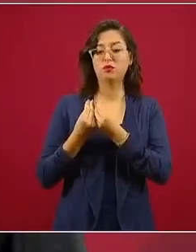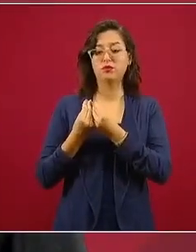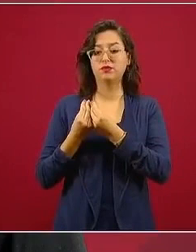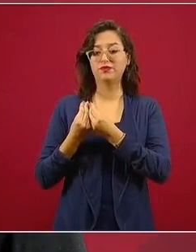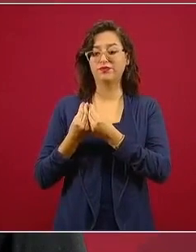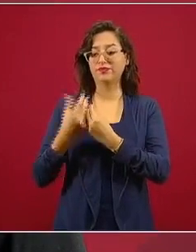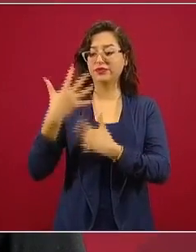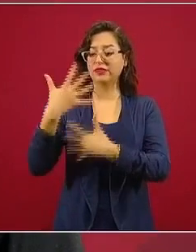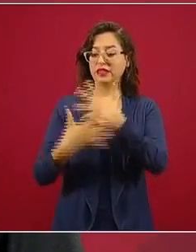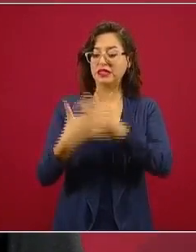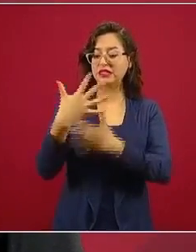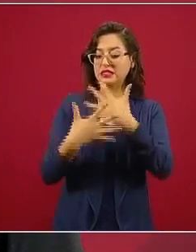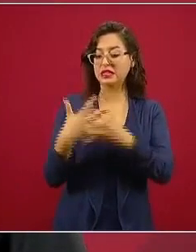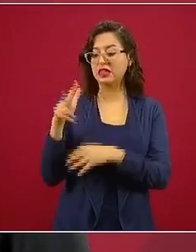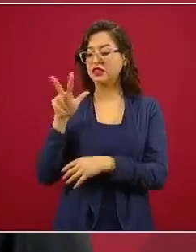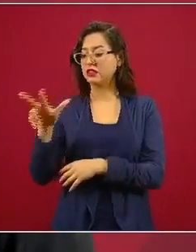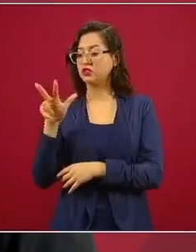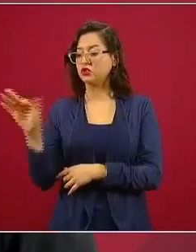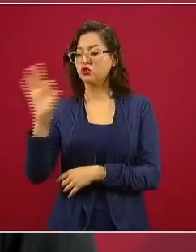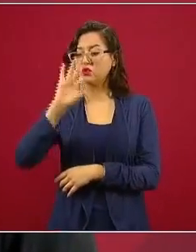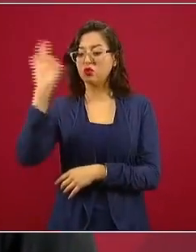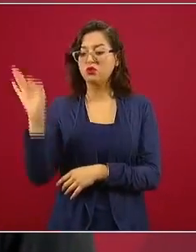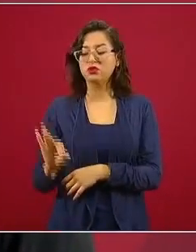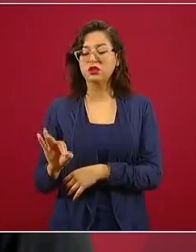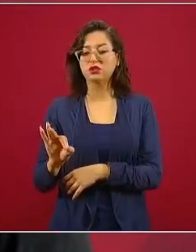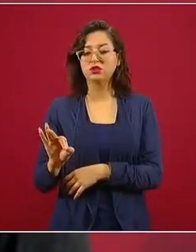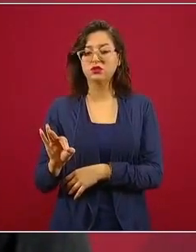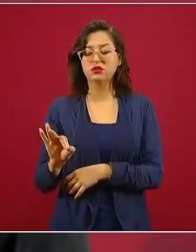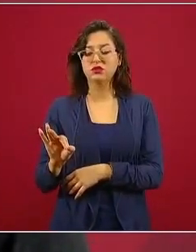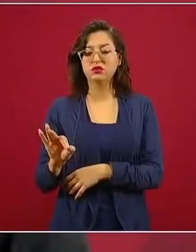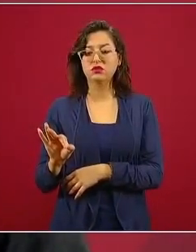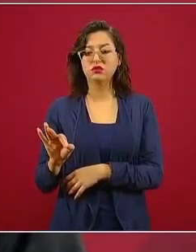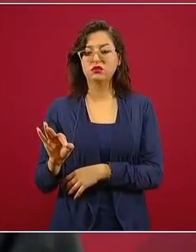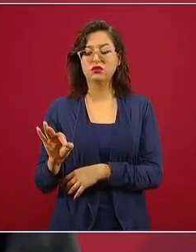del 15 al 18%